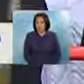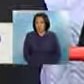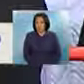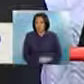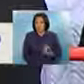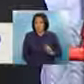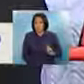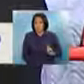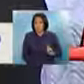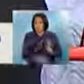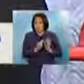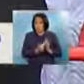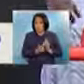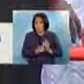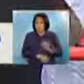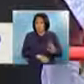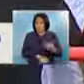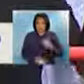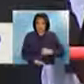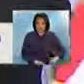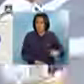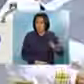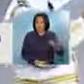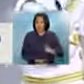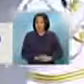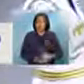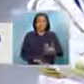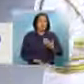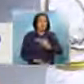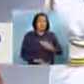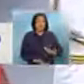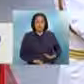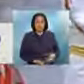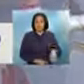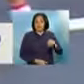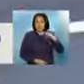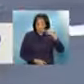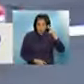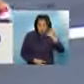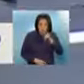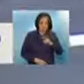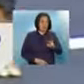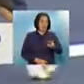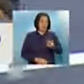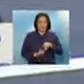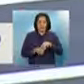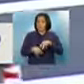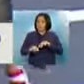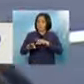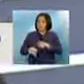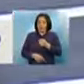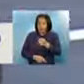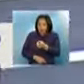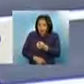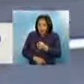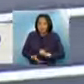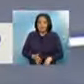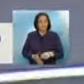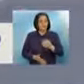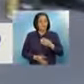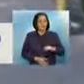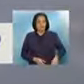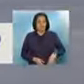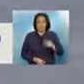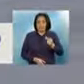La primera dama, las hijas del presidente y sus nietos disfrutaron del desfile y más aún cuando la mascota de la casa abrió el